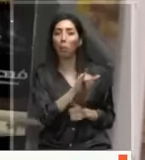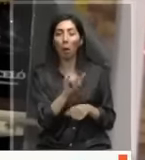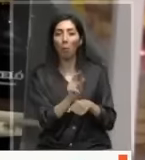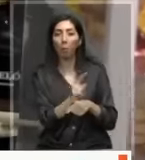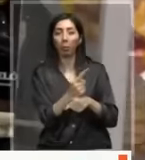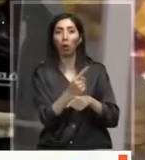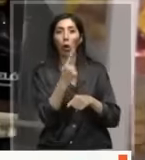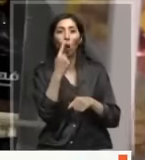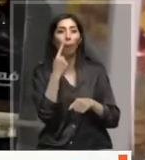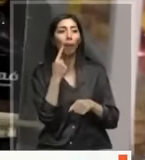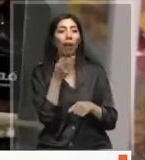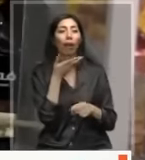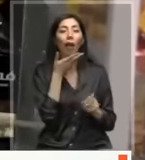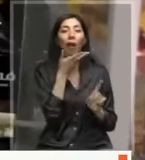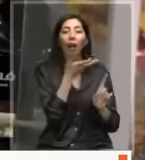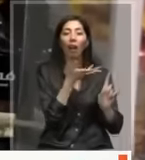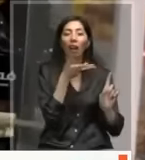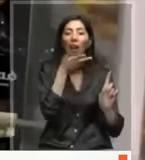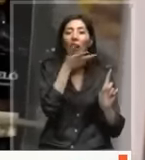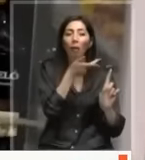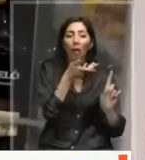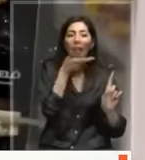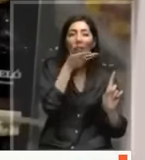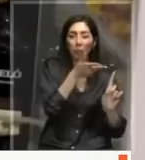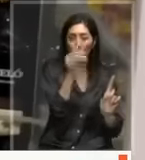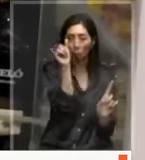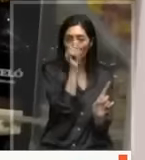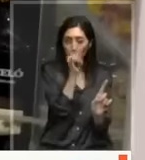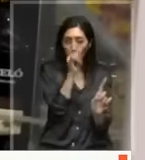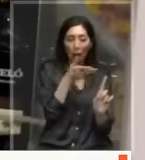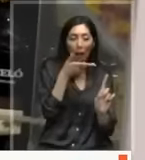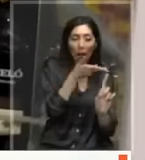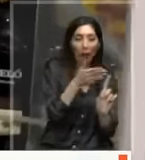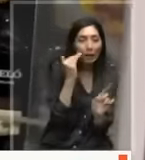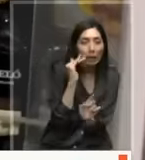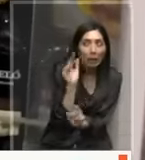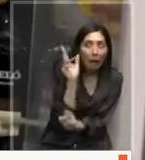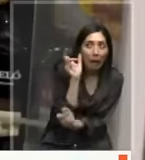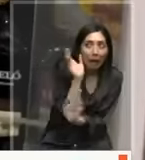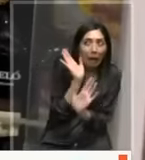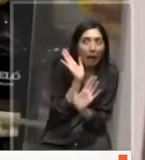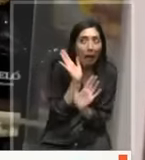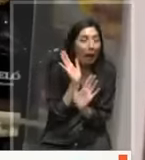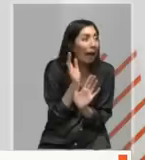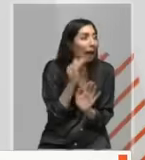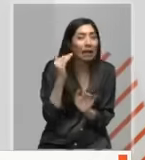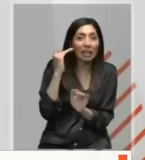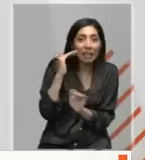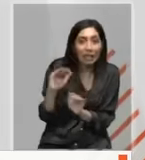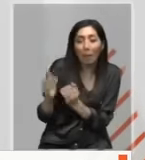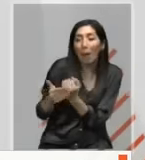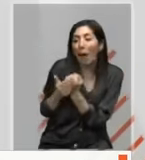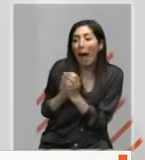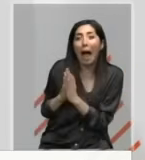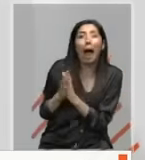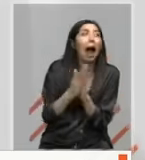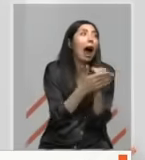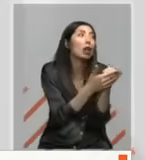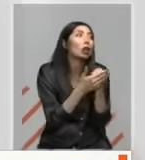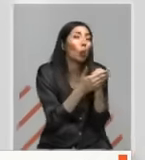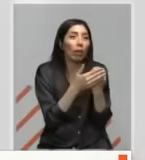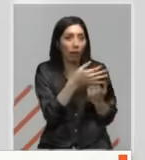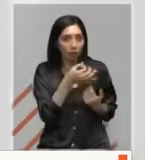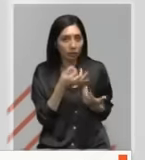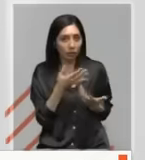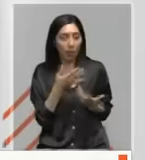el tipo le empieza a decir cosas obscenas en los oídos a la niña. Y la niña me toma las manos y me dice, ayúdeme, ayúdeme. Sí, la pequeña comienza